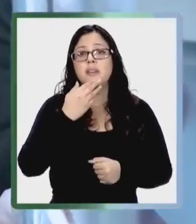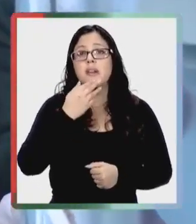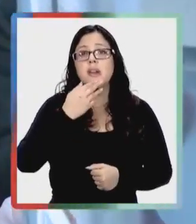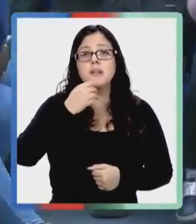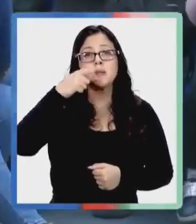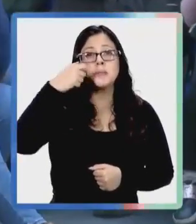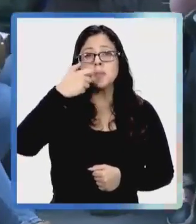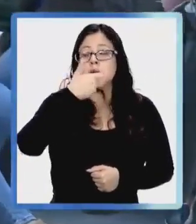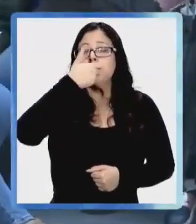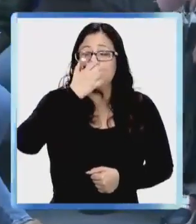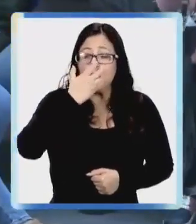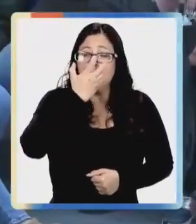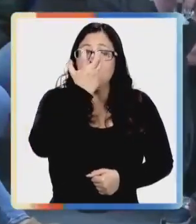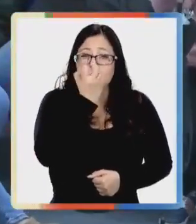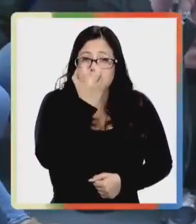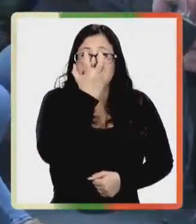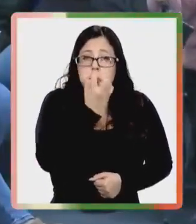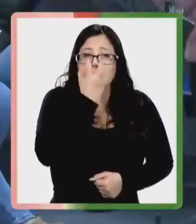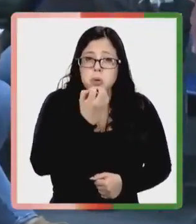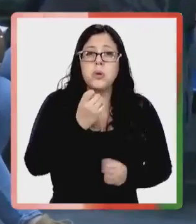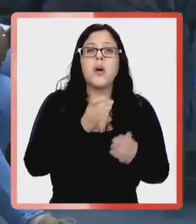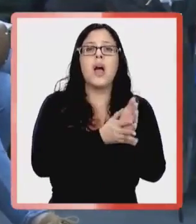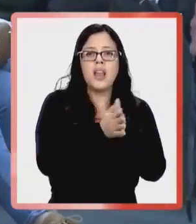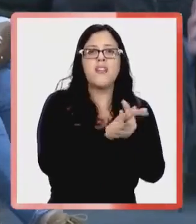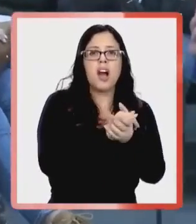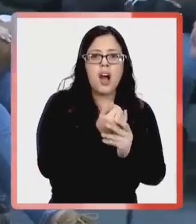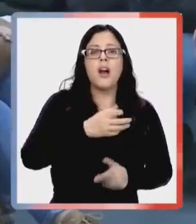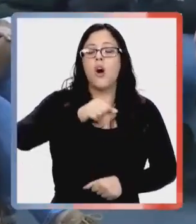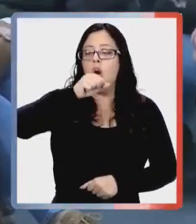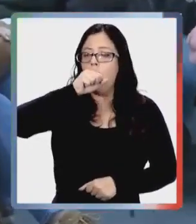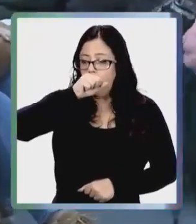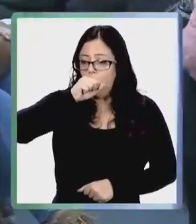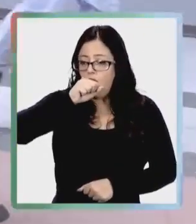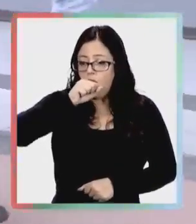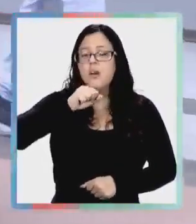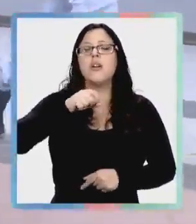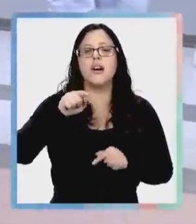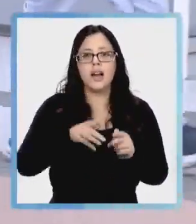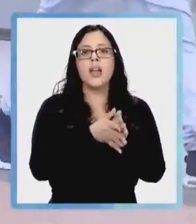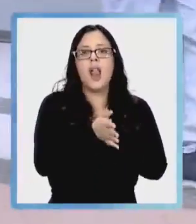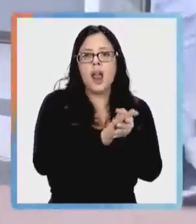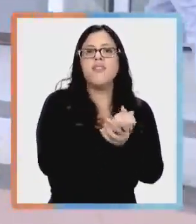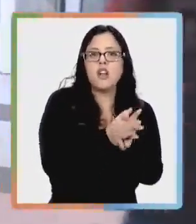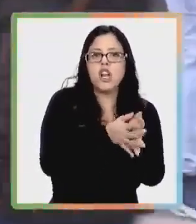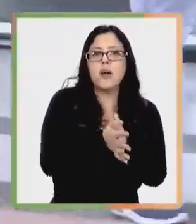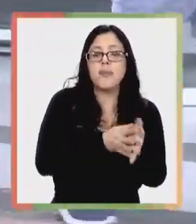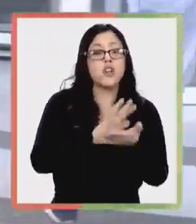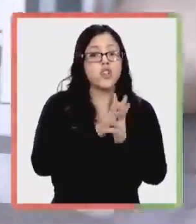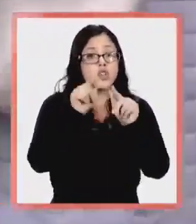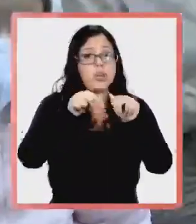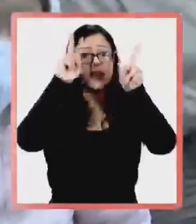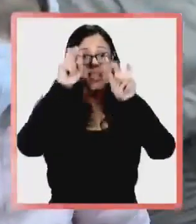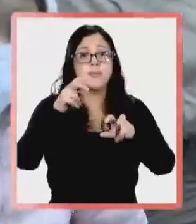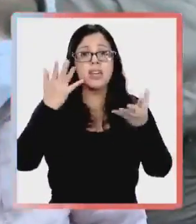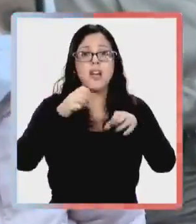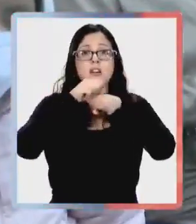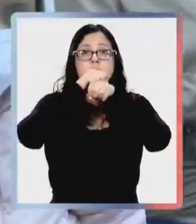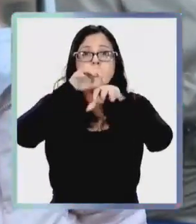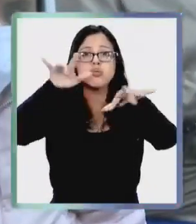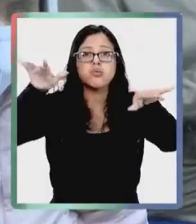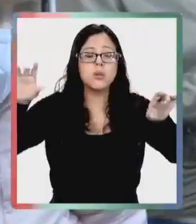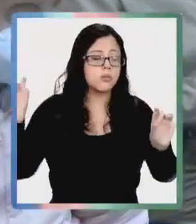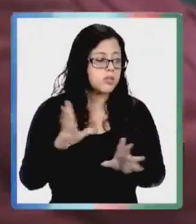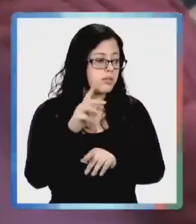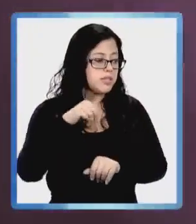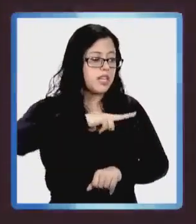nuestra nariz, lavarnos las manos. Después de toser, lavarnos las manos. Es decir, todo aquello que conlleva contaminación con la vía